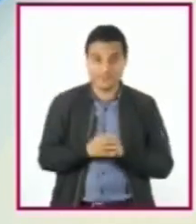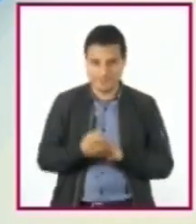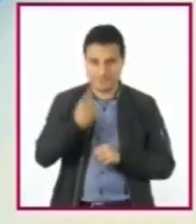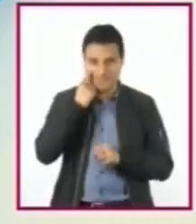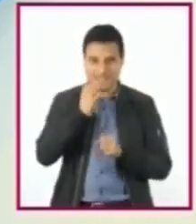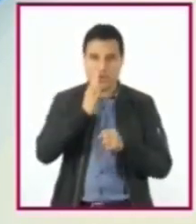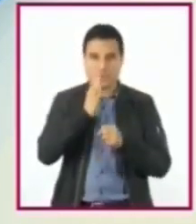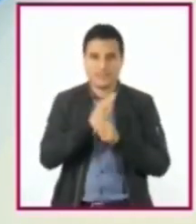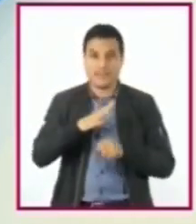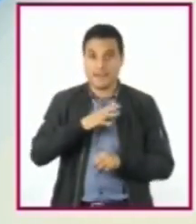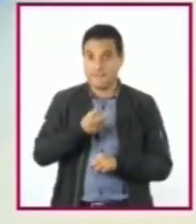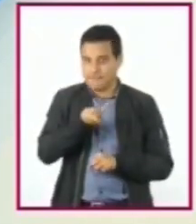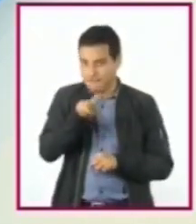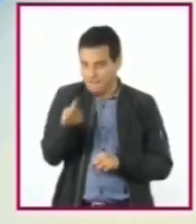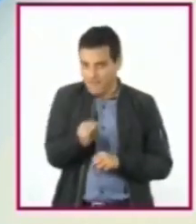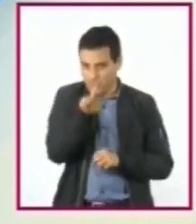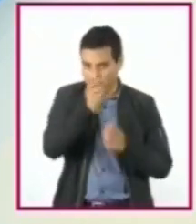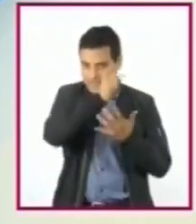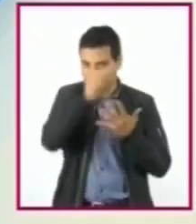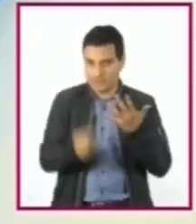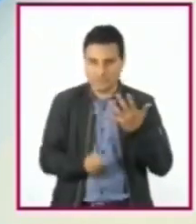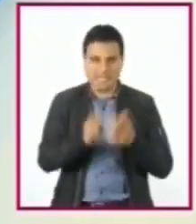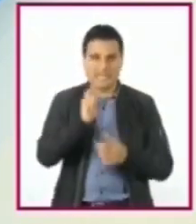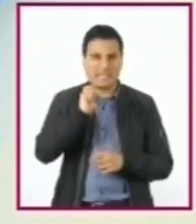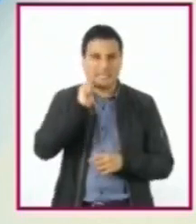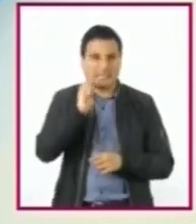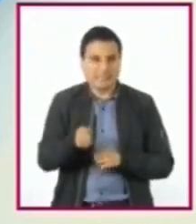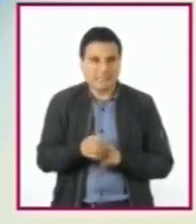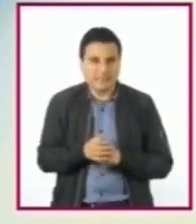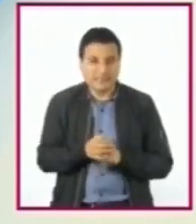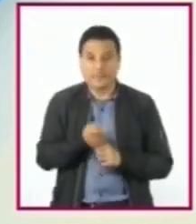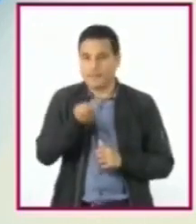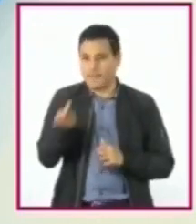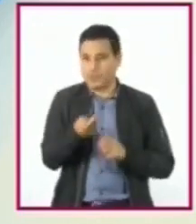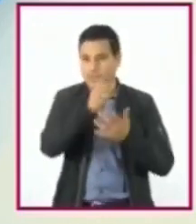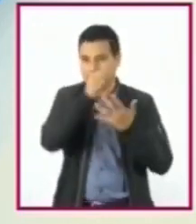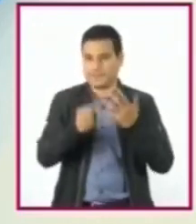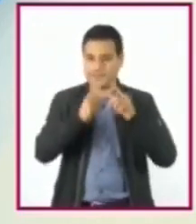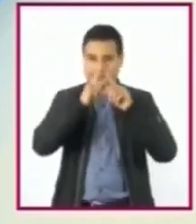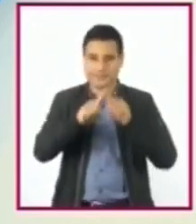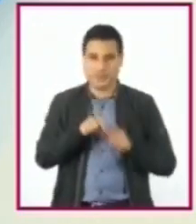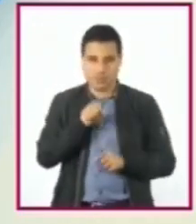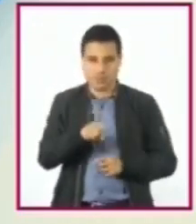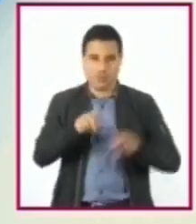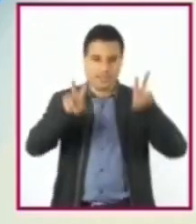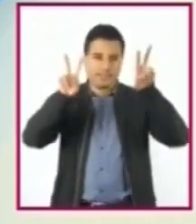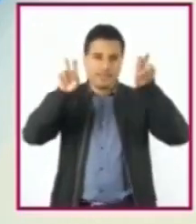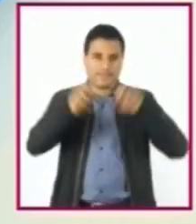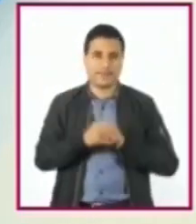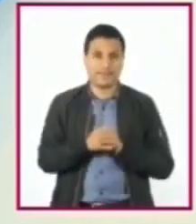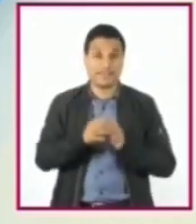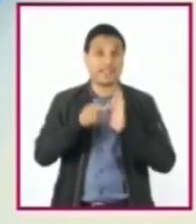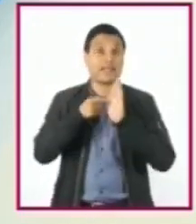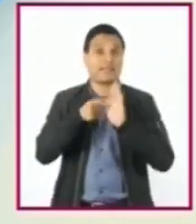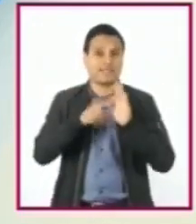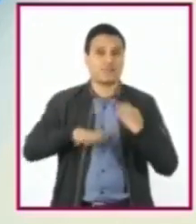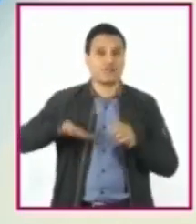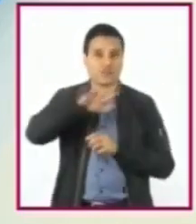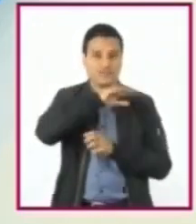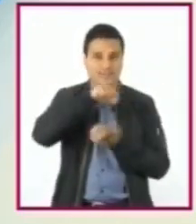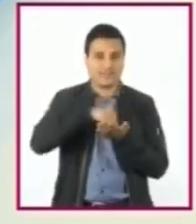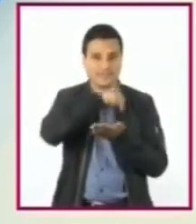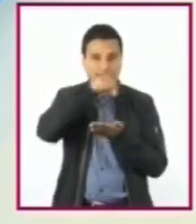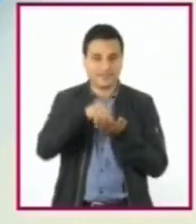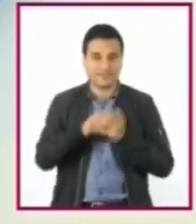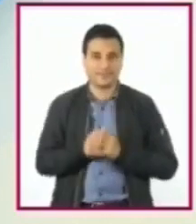sección Geopreguntas, que consiste en una serie de preguntas sobre el tema, las representaciones del espacio